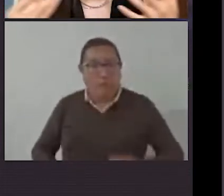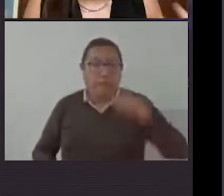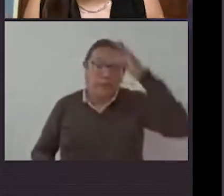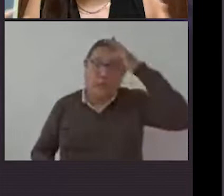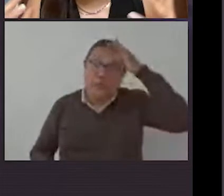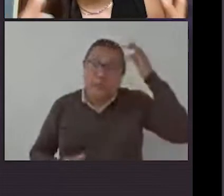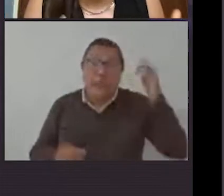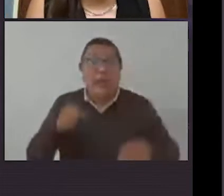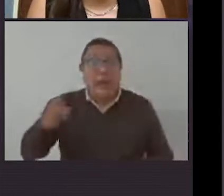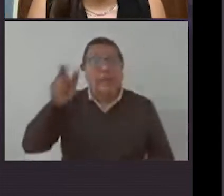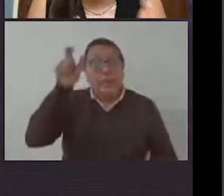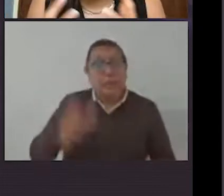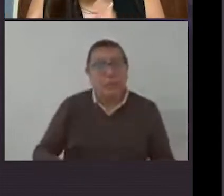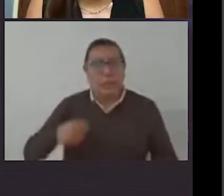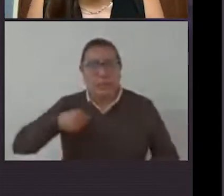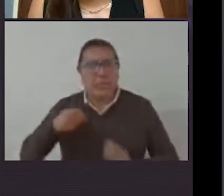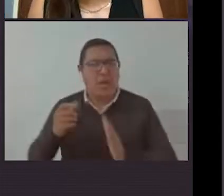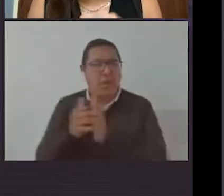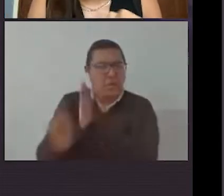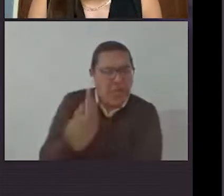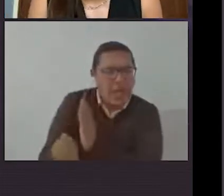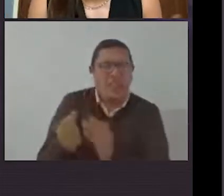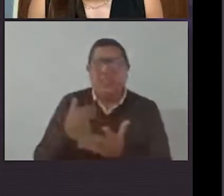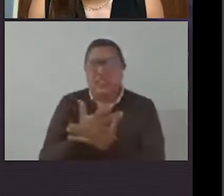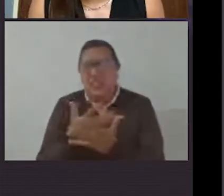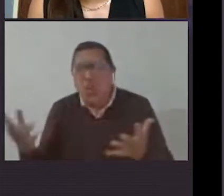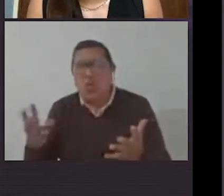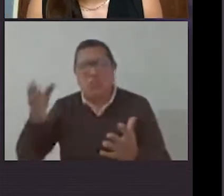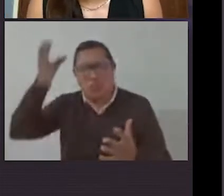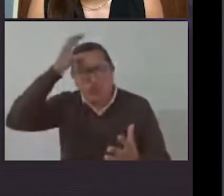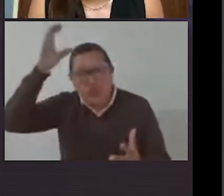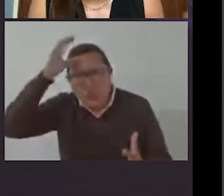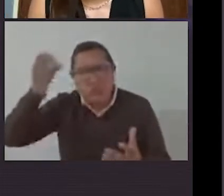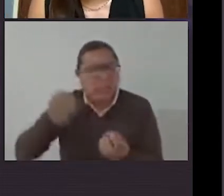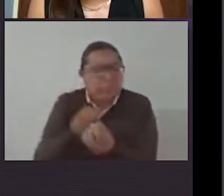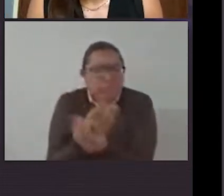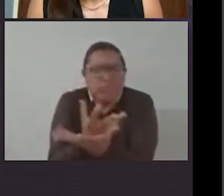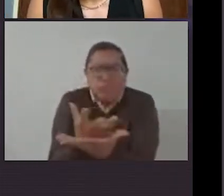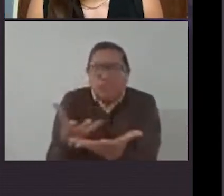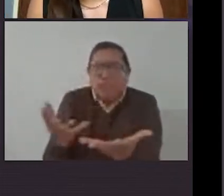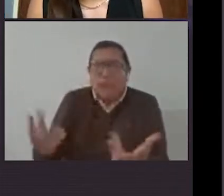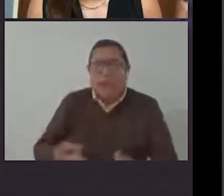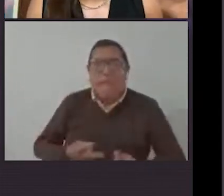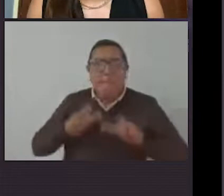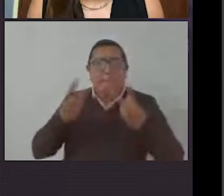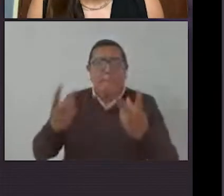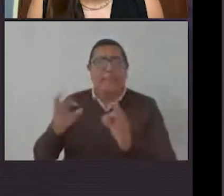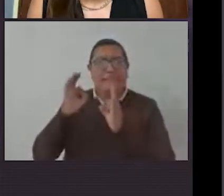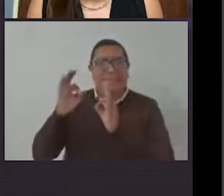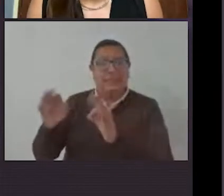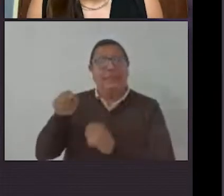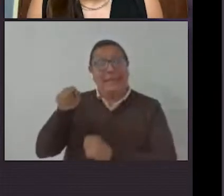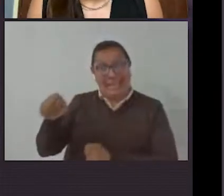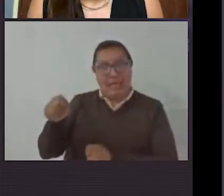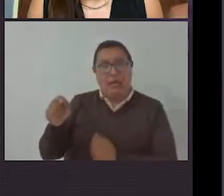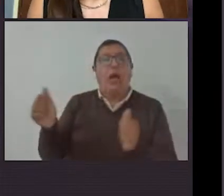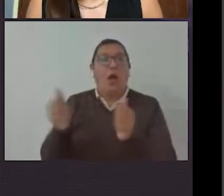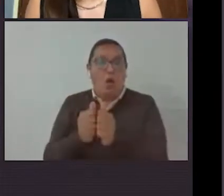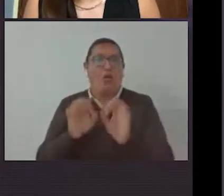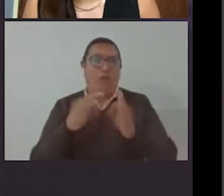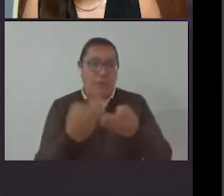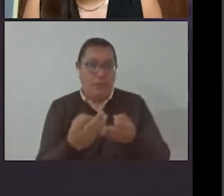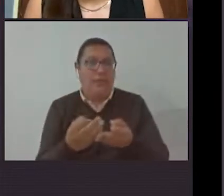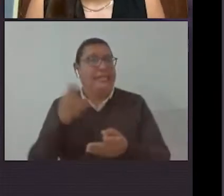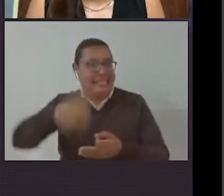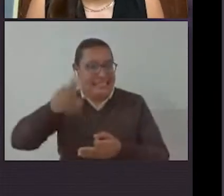satisfacción, desarrollo de habilidades personales, profesionales y de tener una mejor calidad de vida para él, ella y su familia.